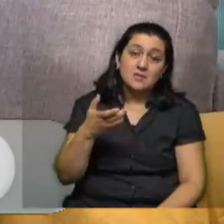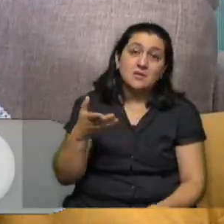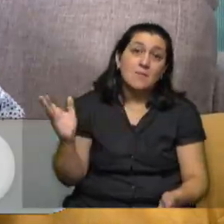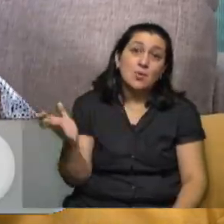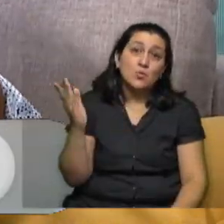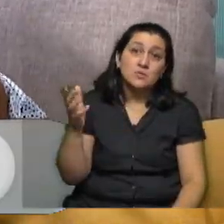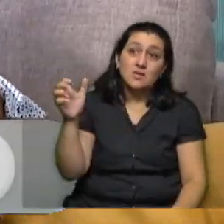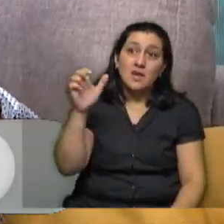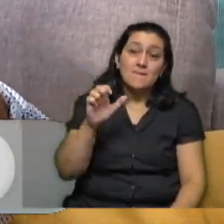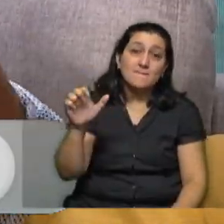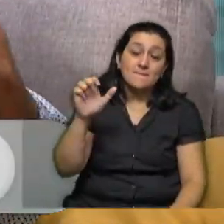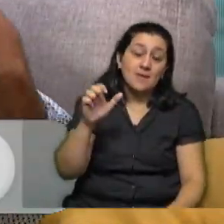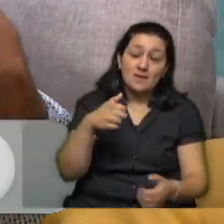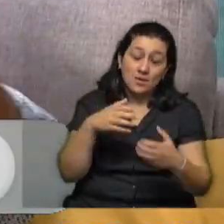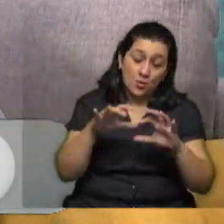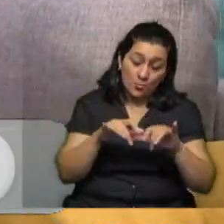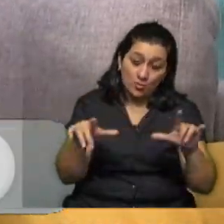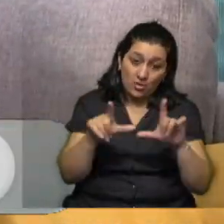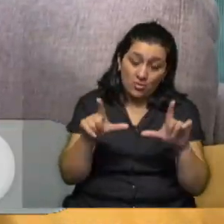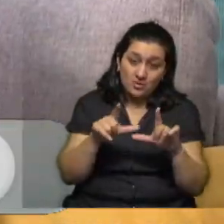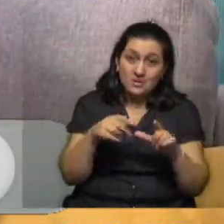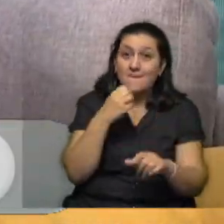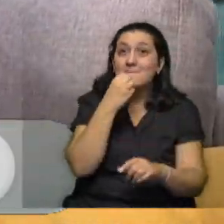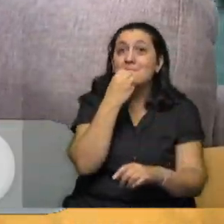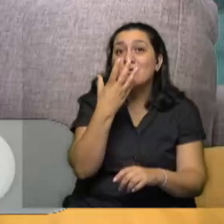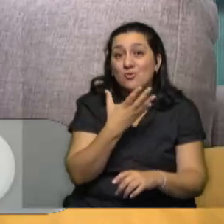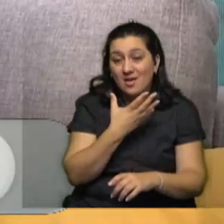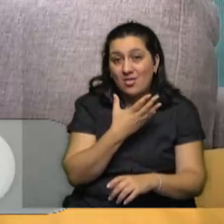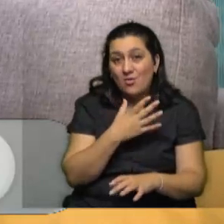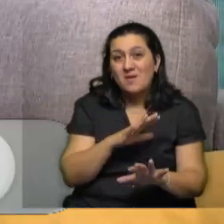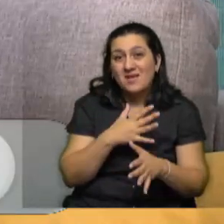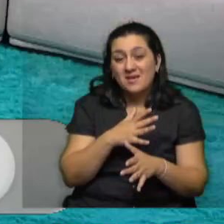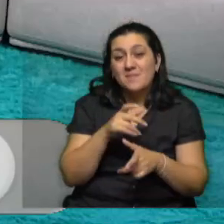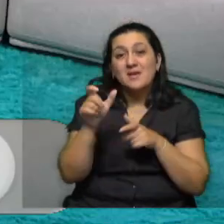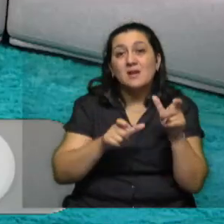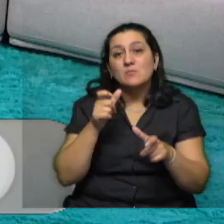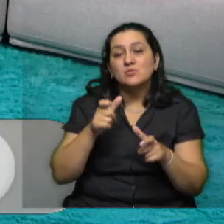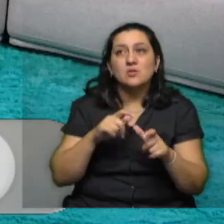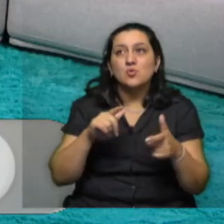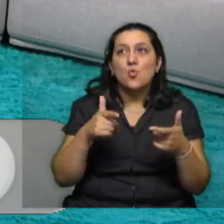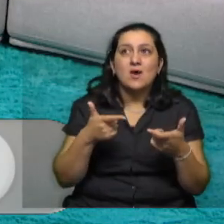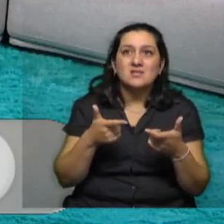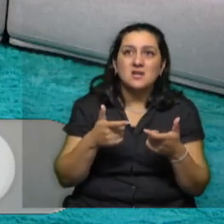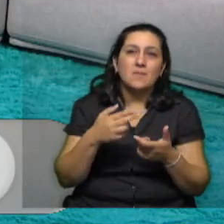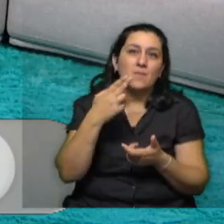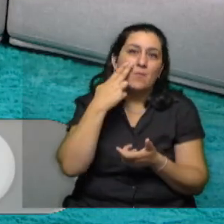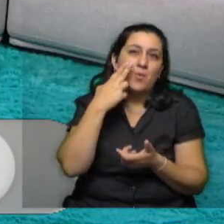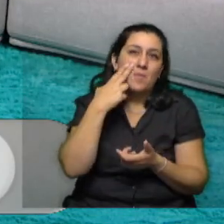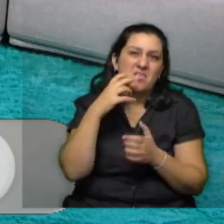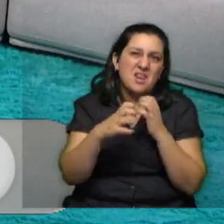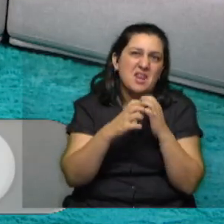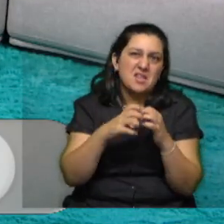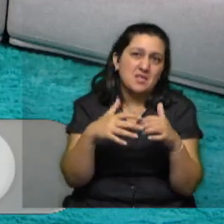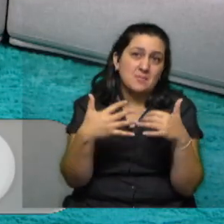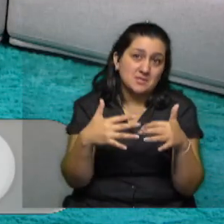monitores, han mejorado, han ido mejorando este tipo de situaciones para que el usuario no tenga estos inconvenientes, digamos así.